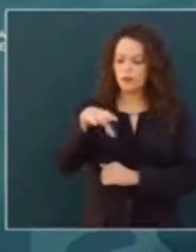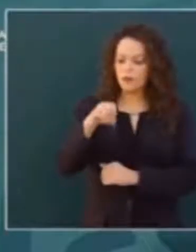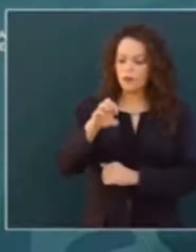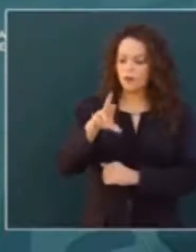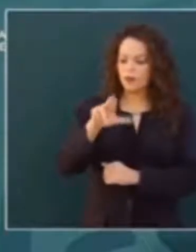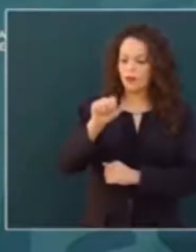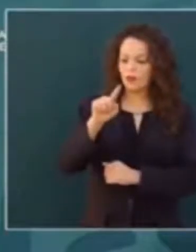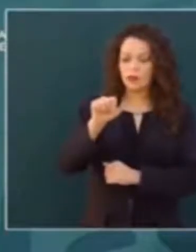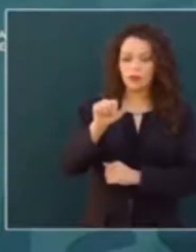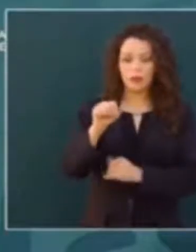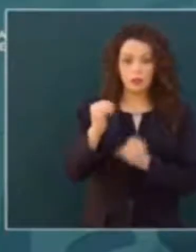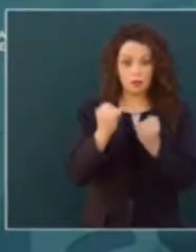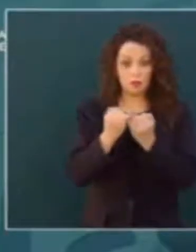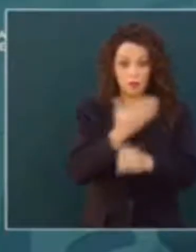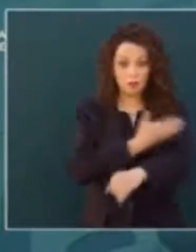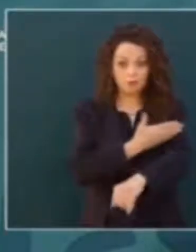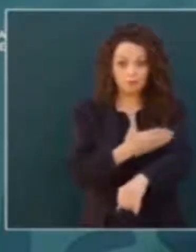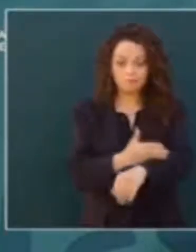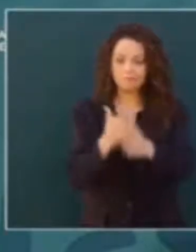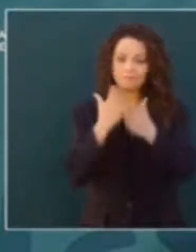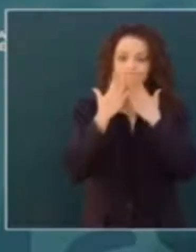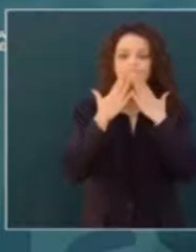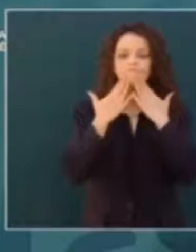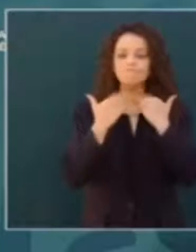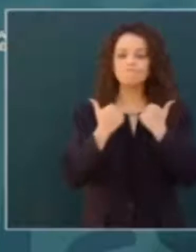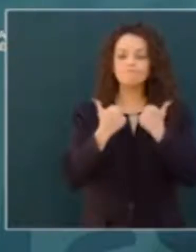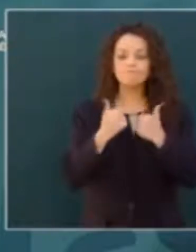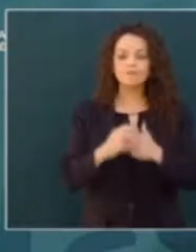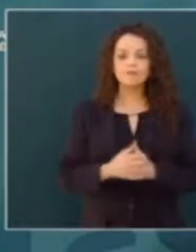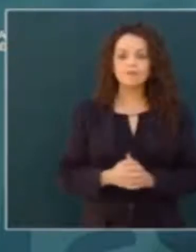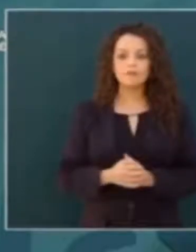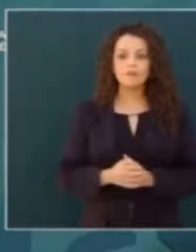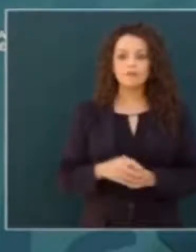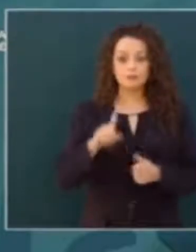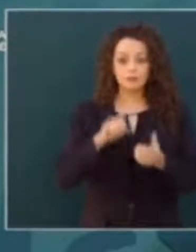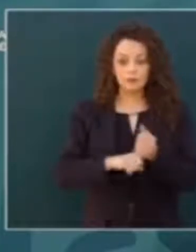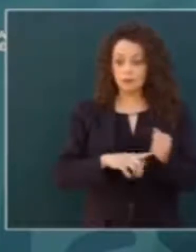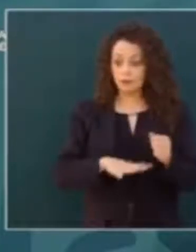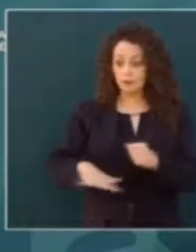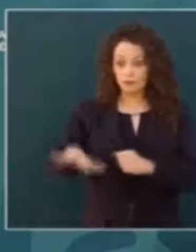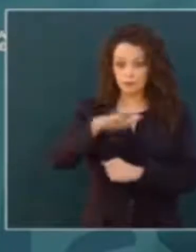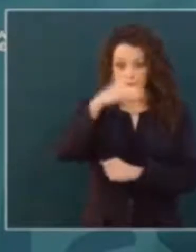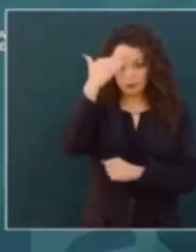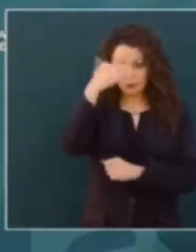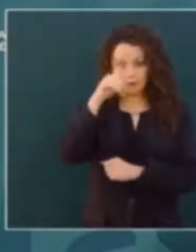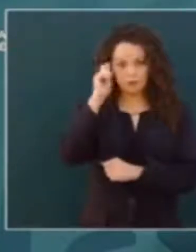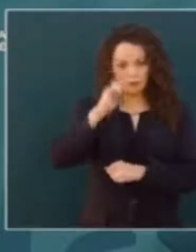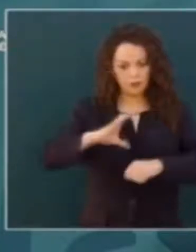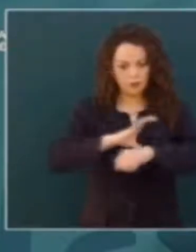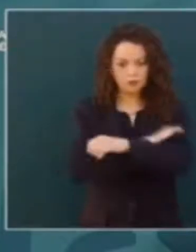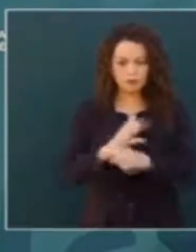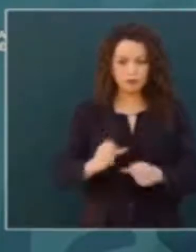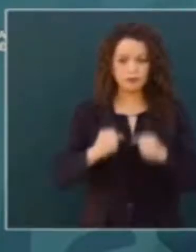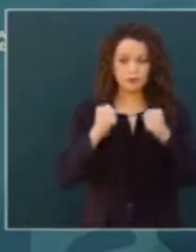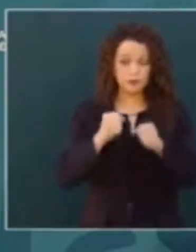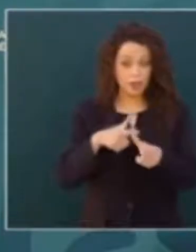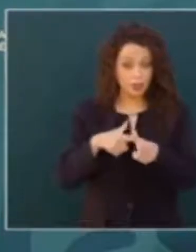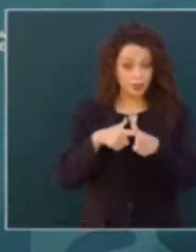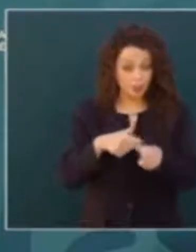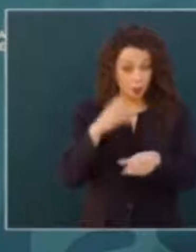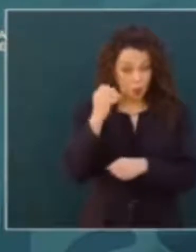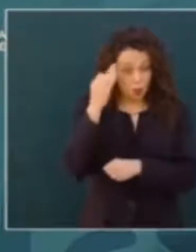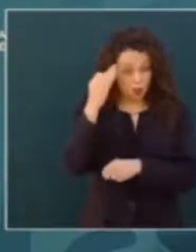reacción golpista, como sabemos, no logró mantenerse en el poder por mucho tiempo y el traidor